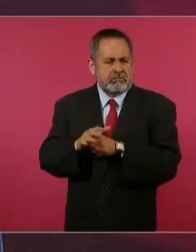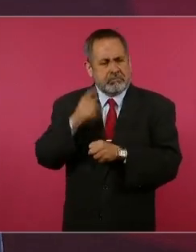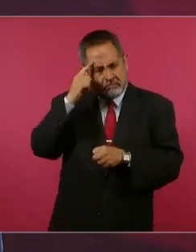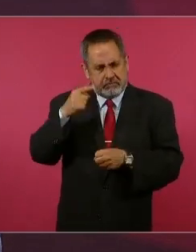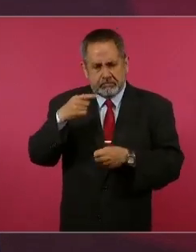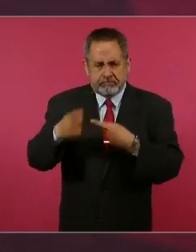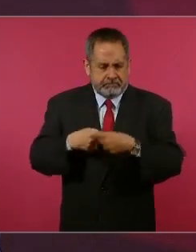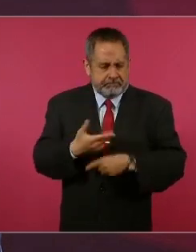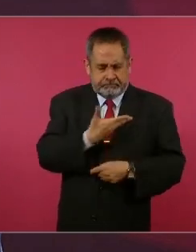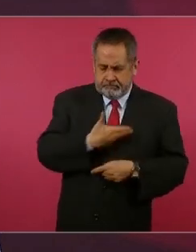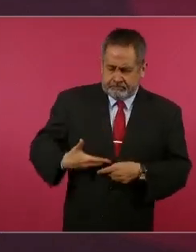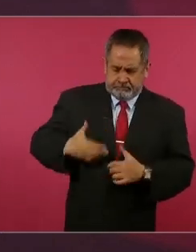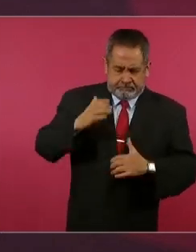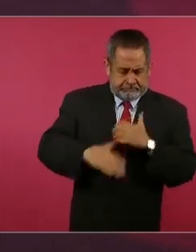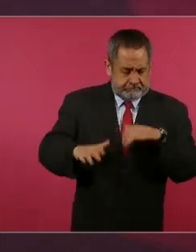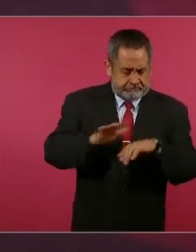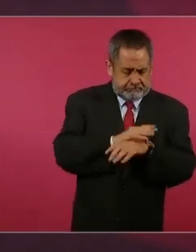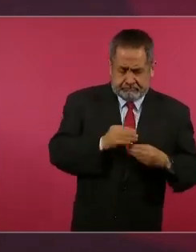Es